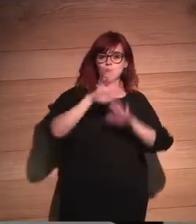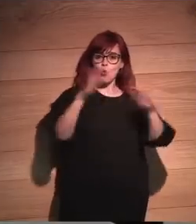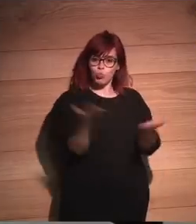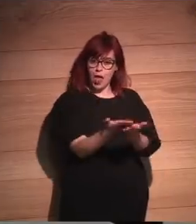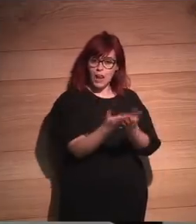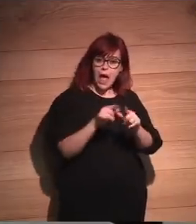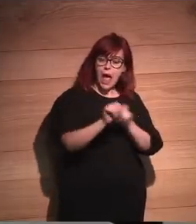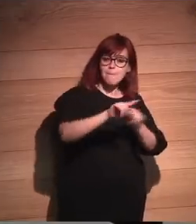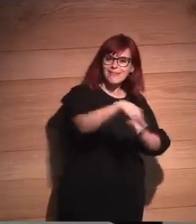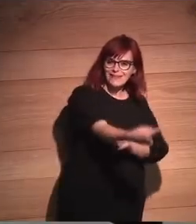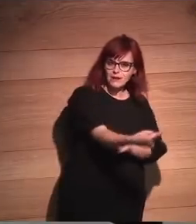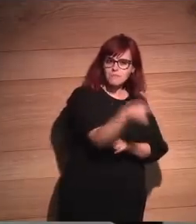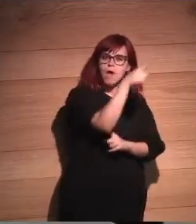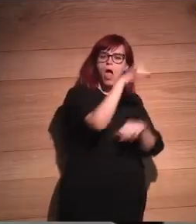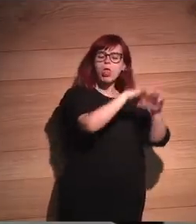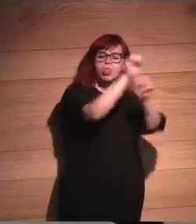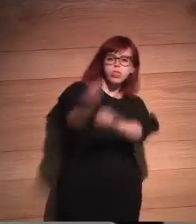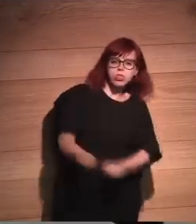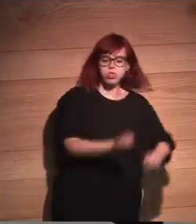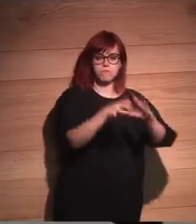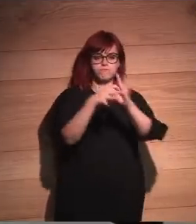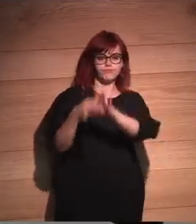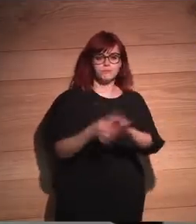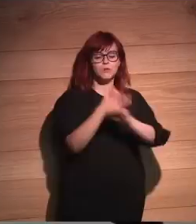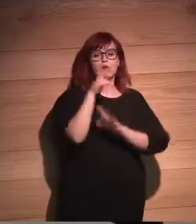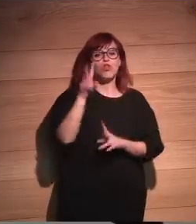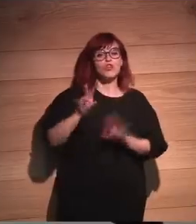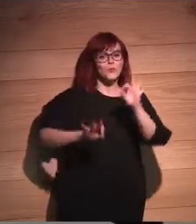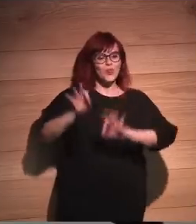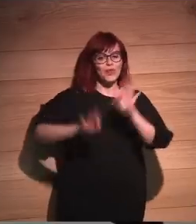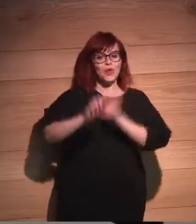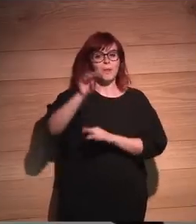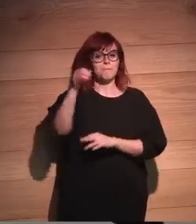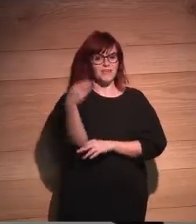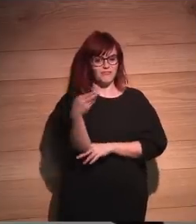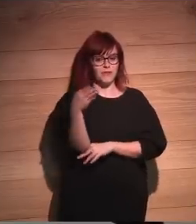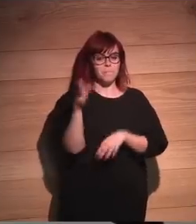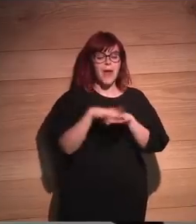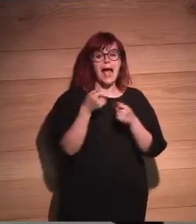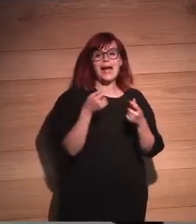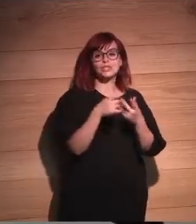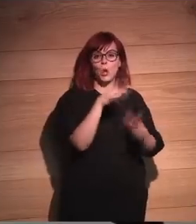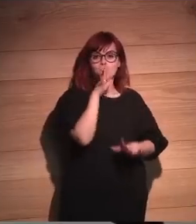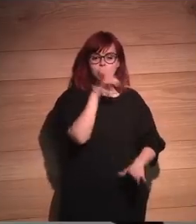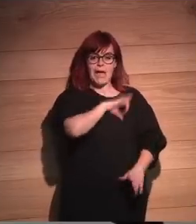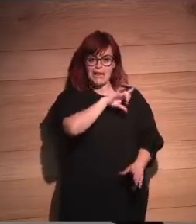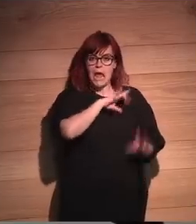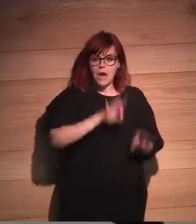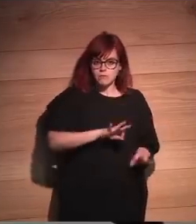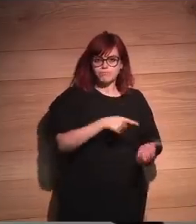Ahí se incardina eso de la reclamación del 2% del PIB para gasto militar, pero no es